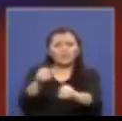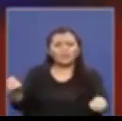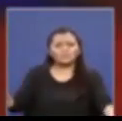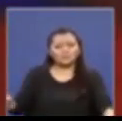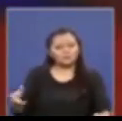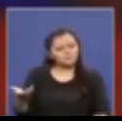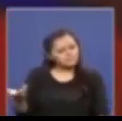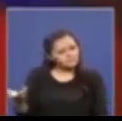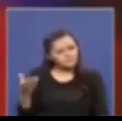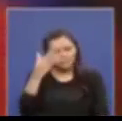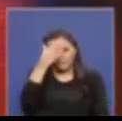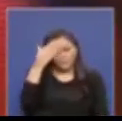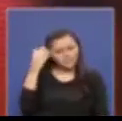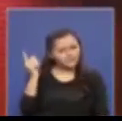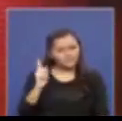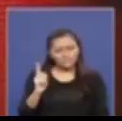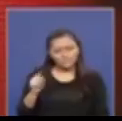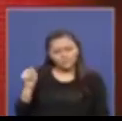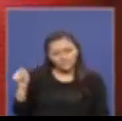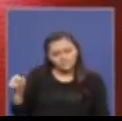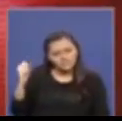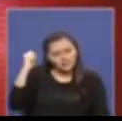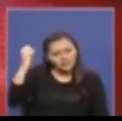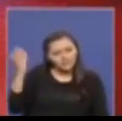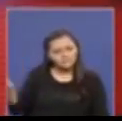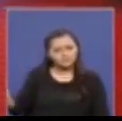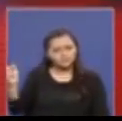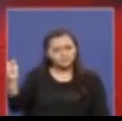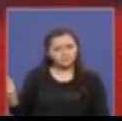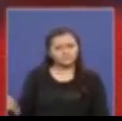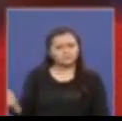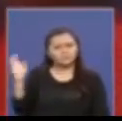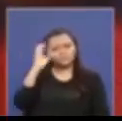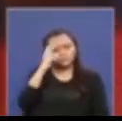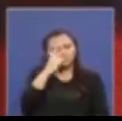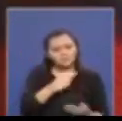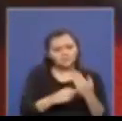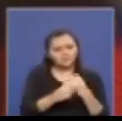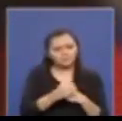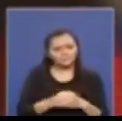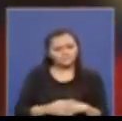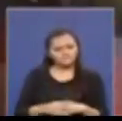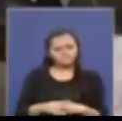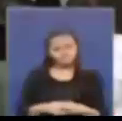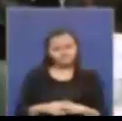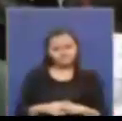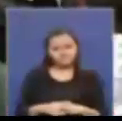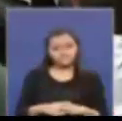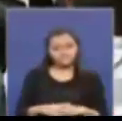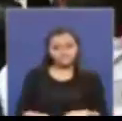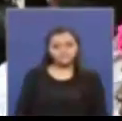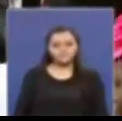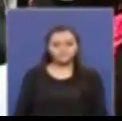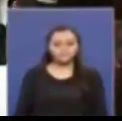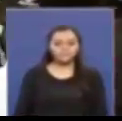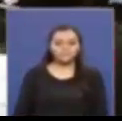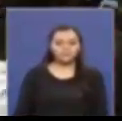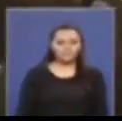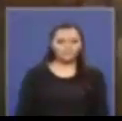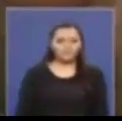años. Prohibido olvidar. Ese era el viejo país que teníamos, compañeros. Prohibido olvidar ese pasado.